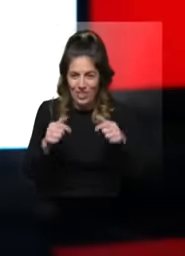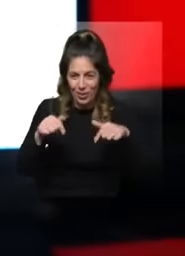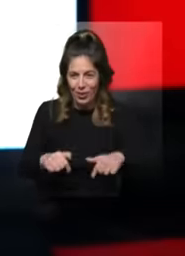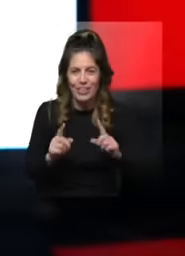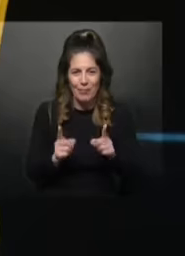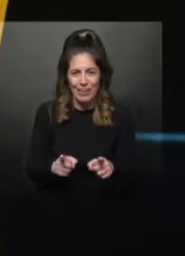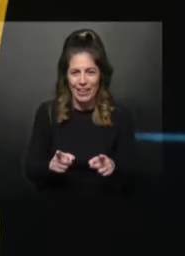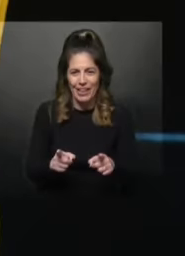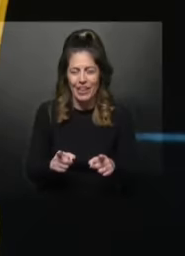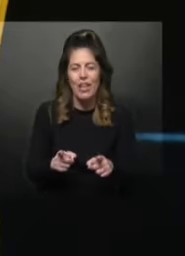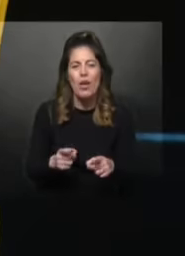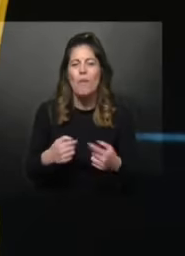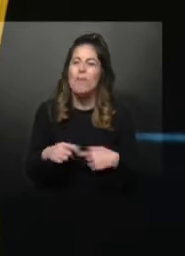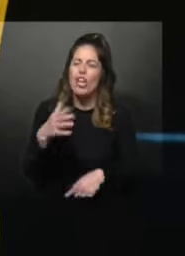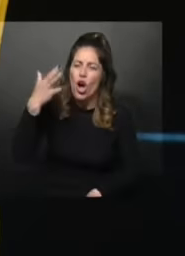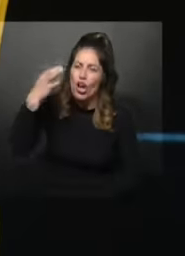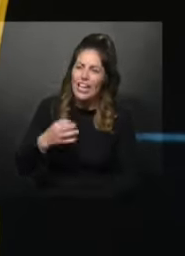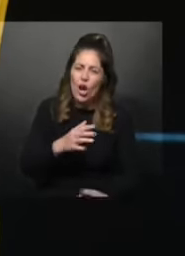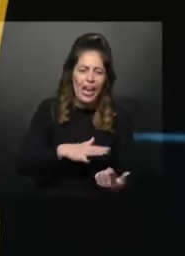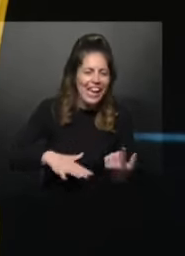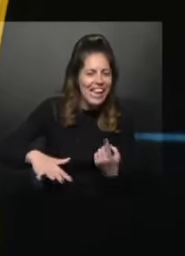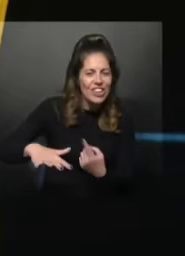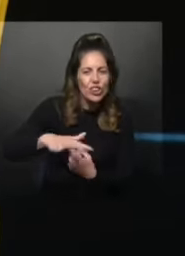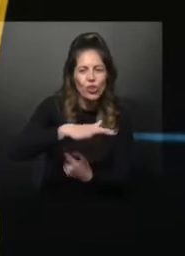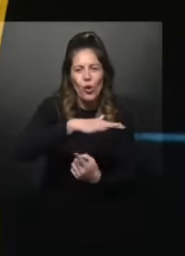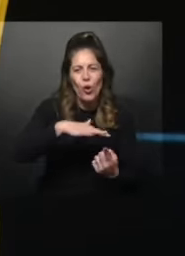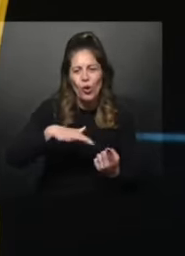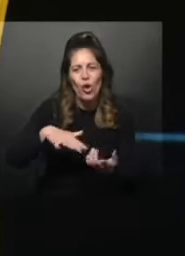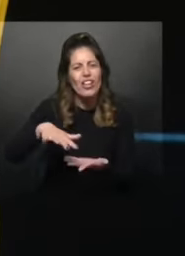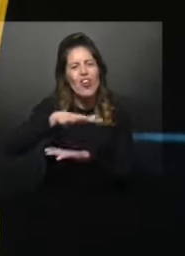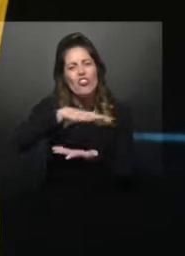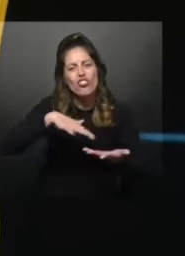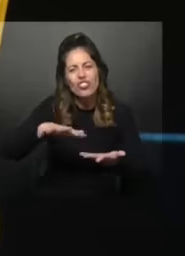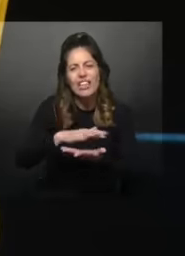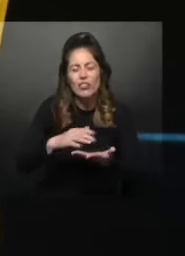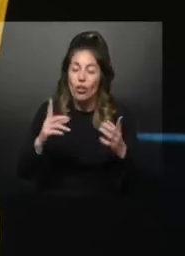Pero creo que el entorno, el contexto,